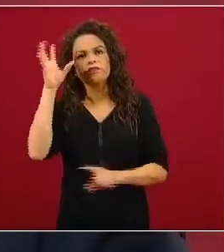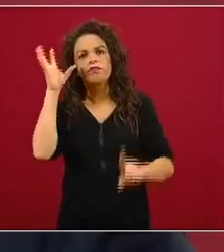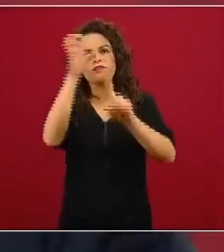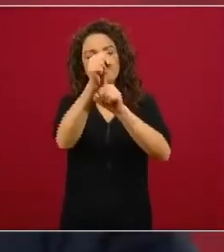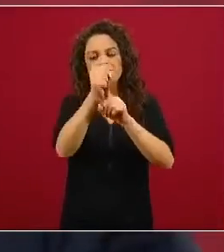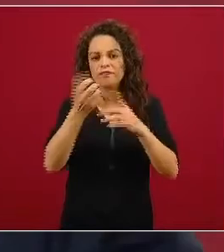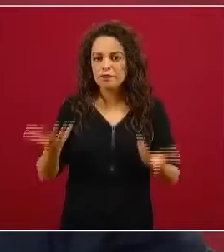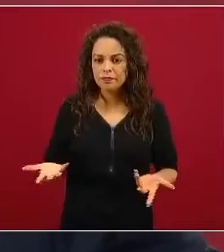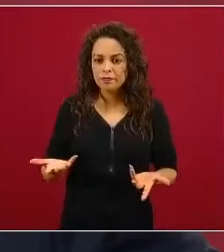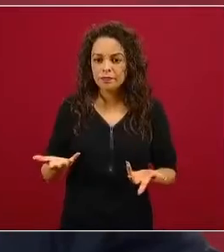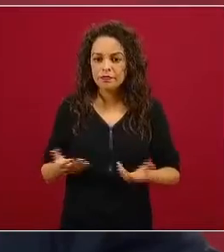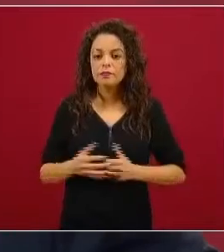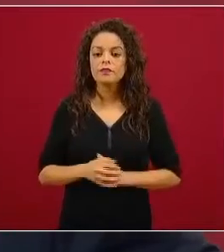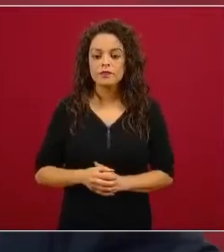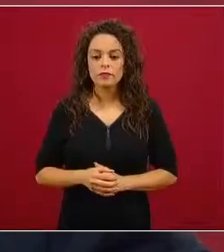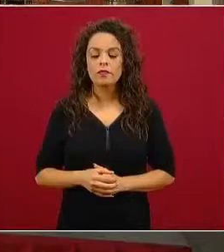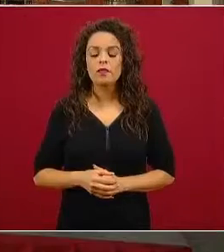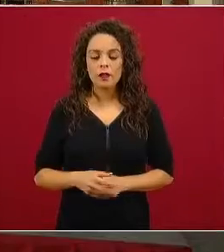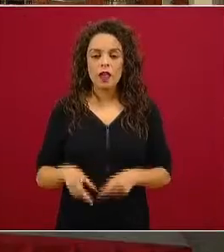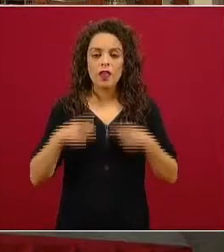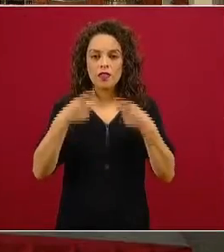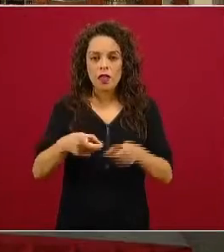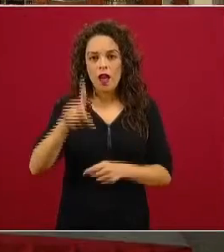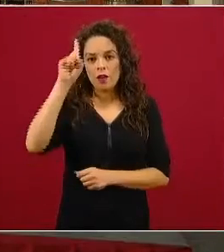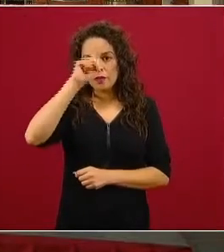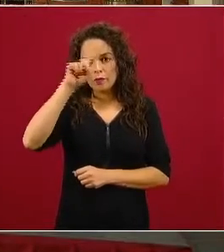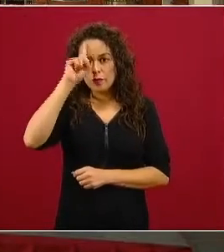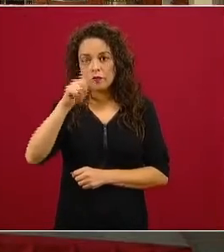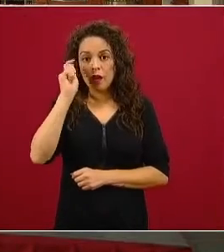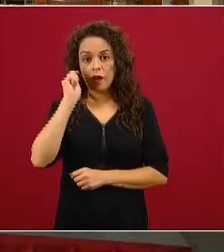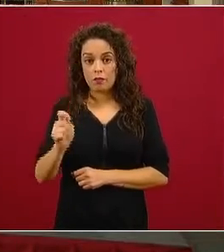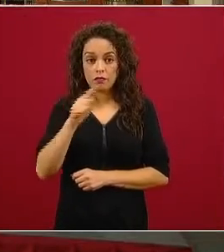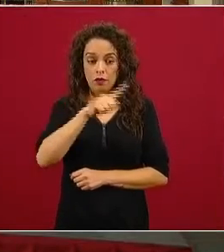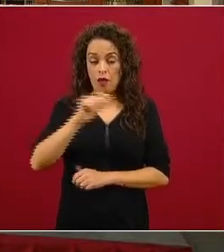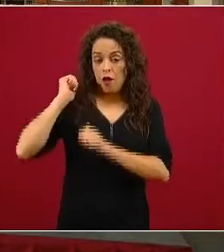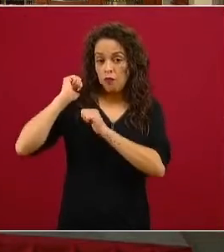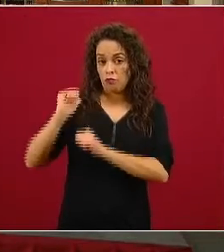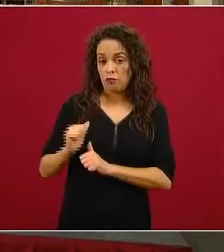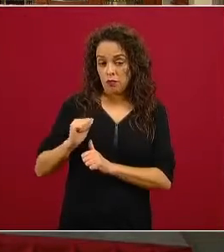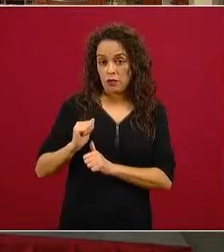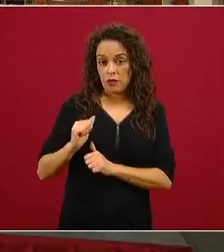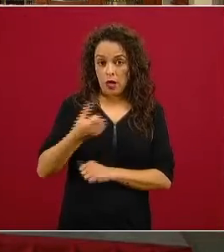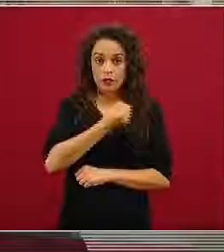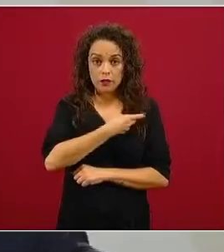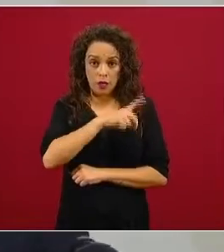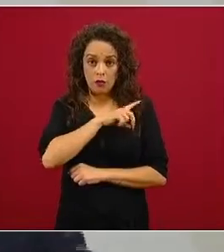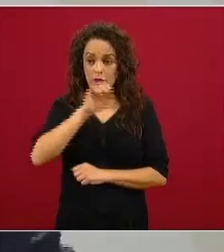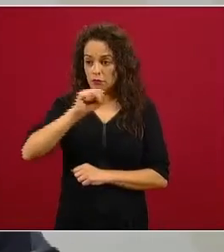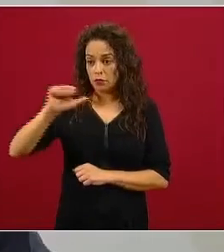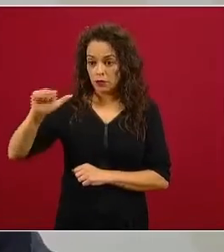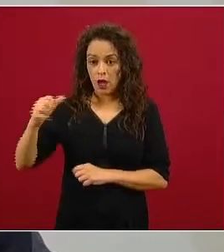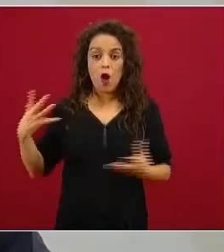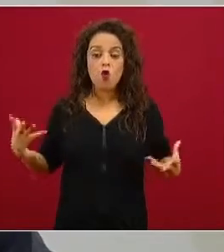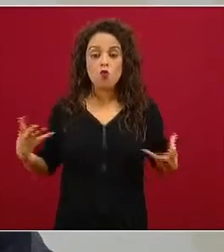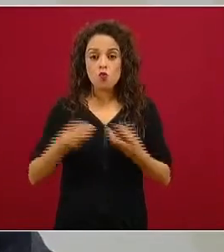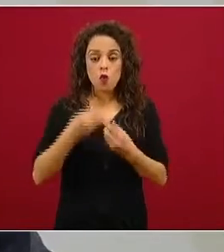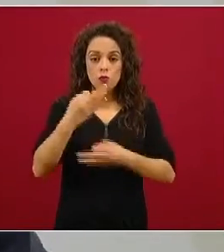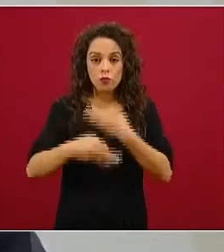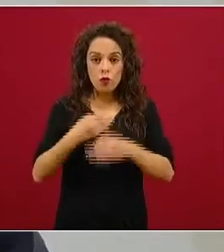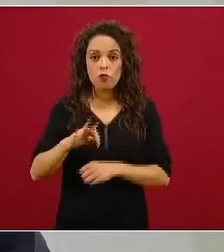podremos hacer eco de información verificada que está siendo difundida en el sitio Infodemia MX y del